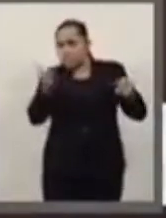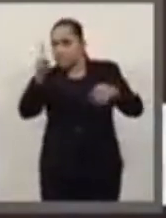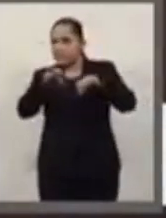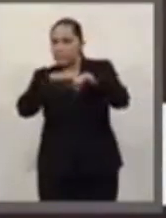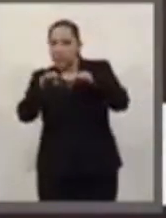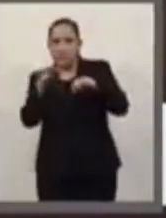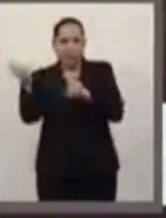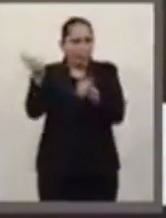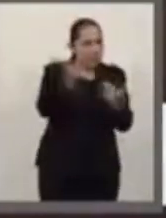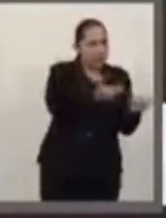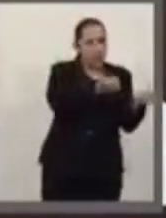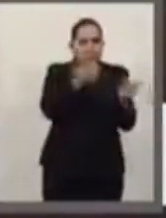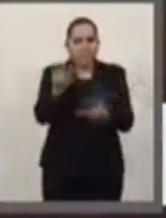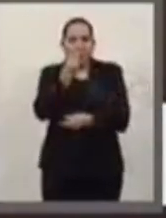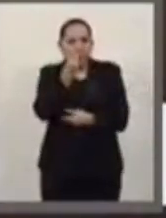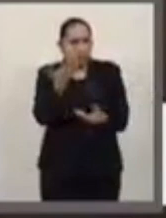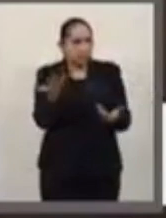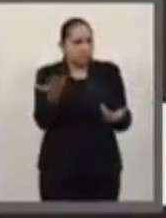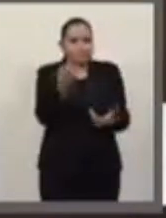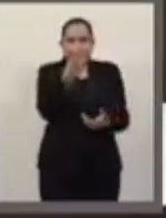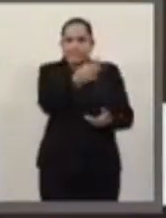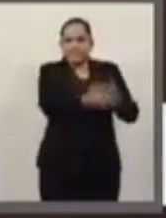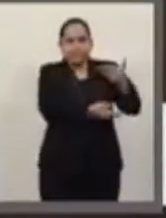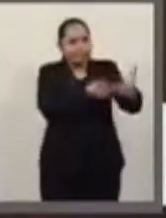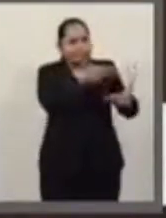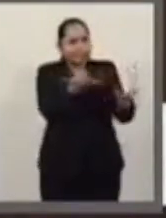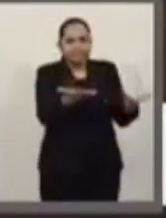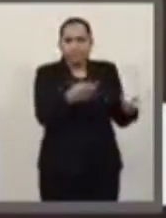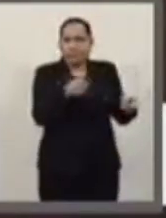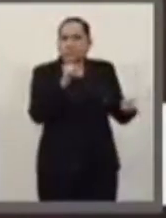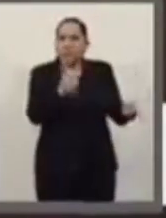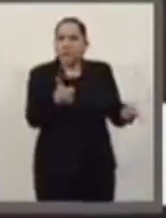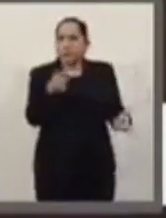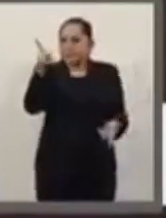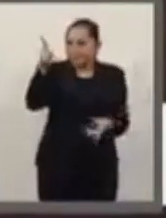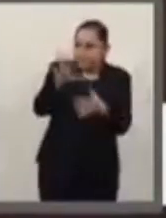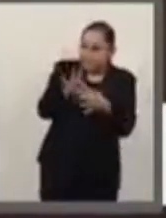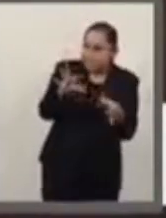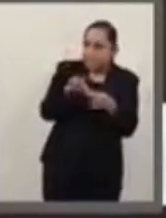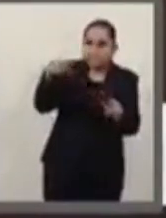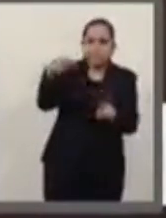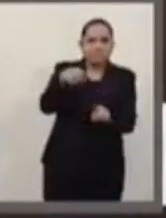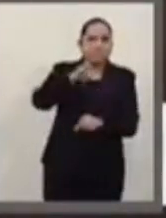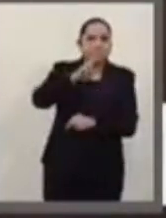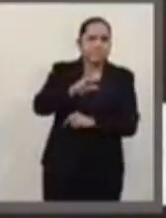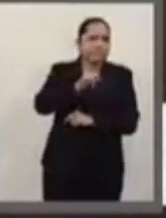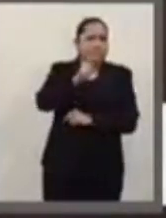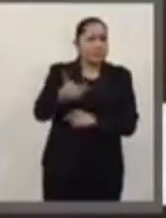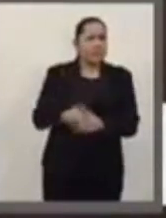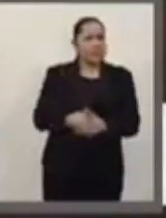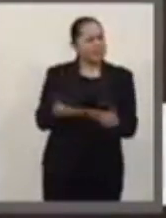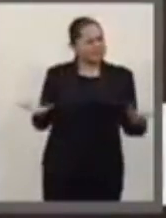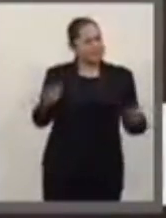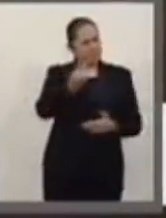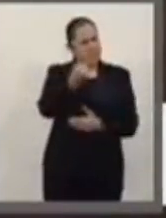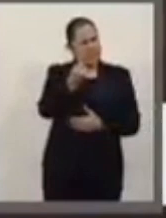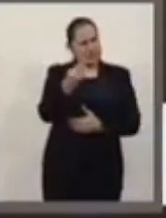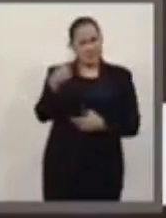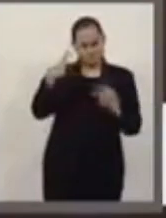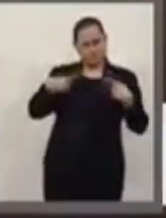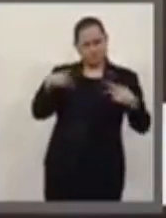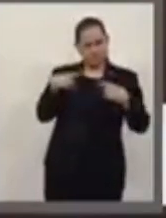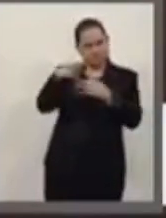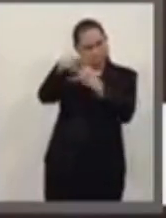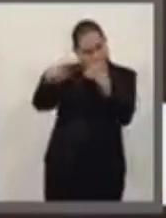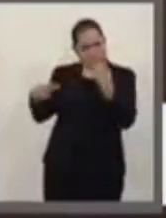amigos, hay que hacer que vengan y les dejo este reto. No pongan obstáculos a la comparecencia, que vengan y